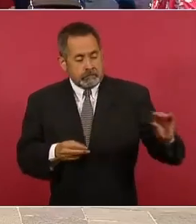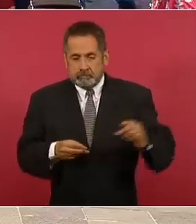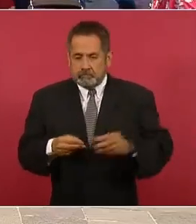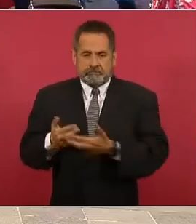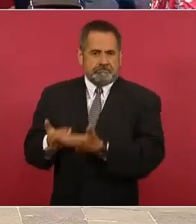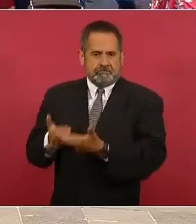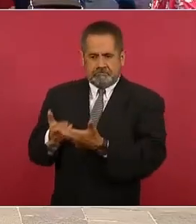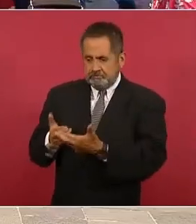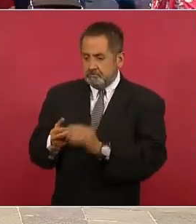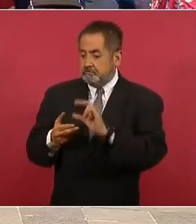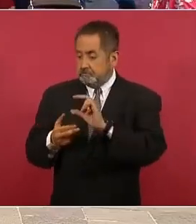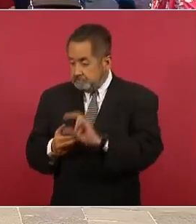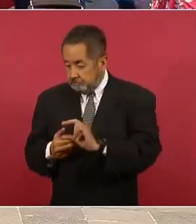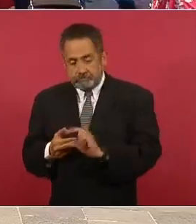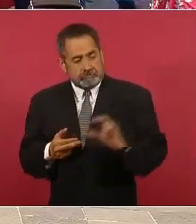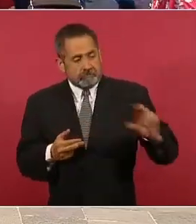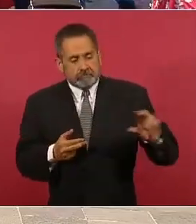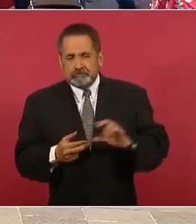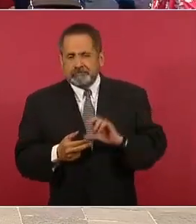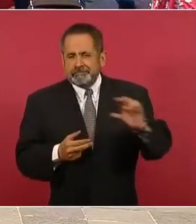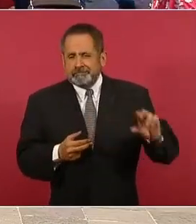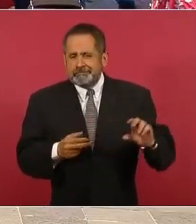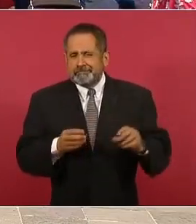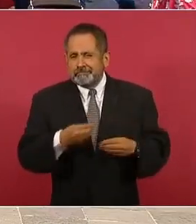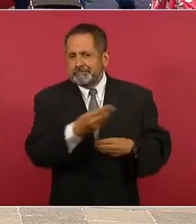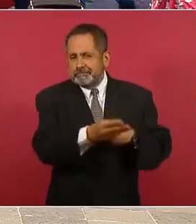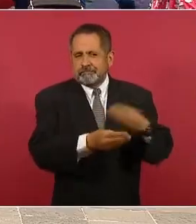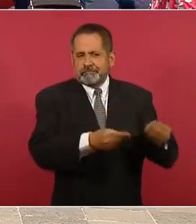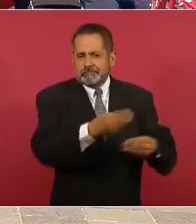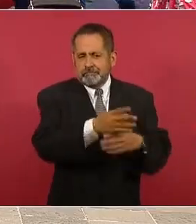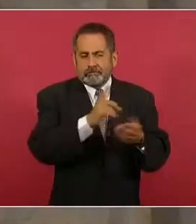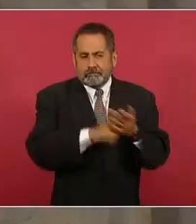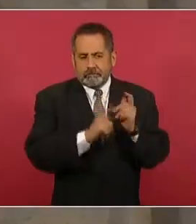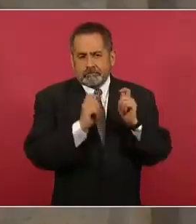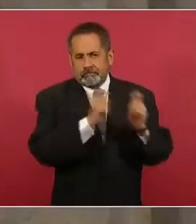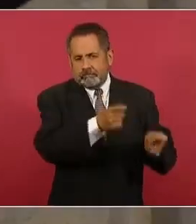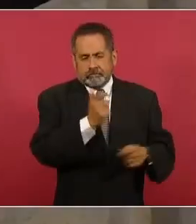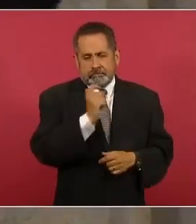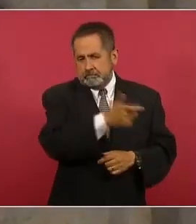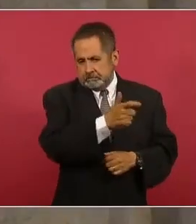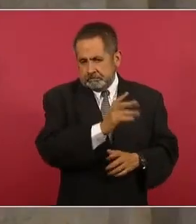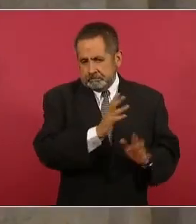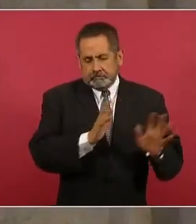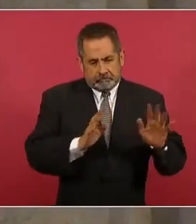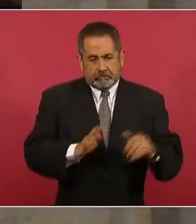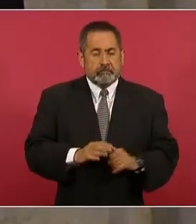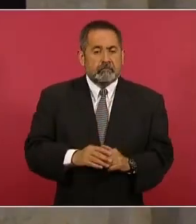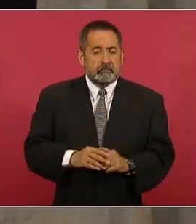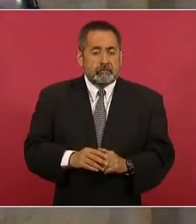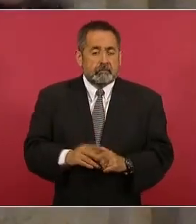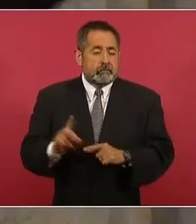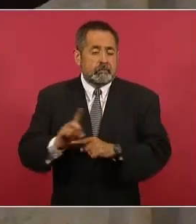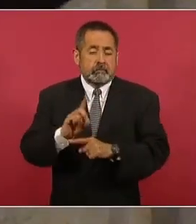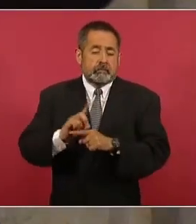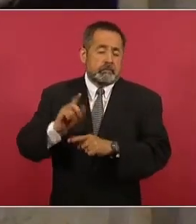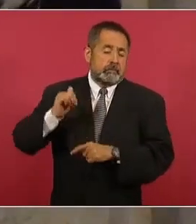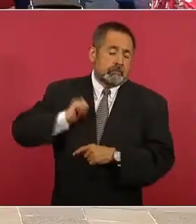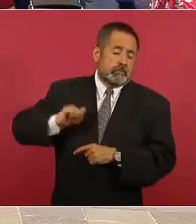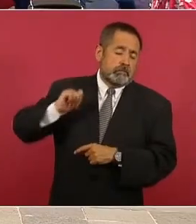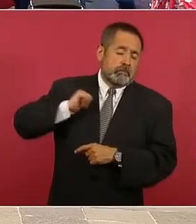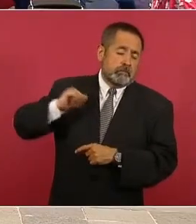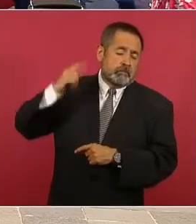producción, una encomienda era el pago. Entonces, ¿desde cuándo viene